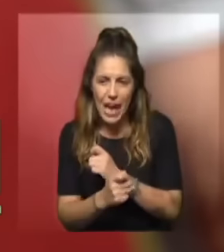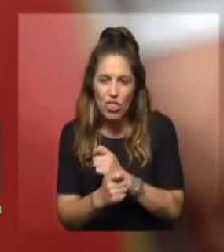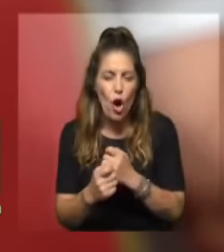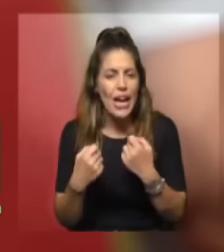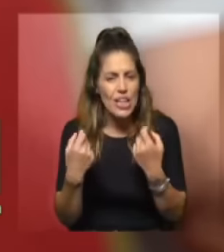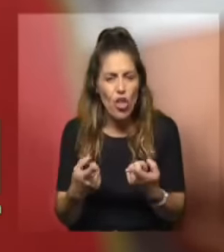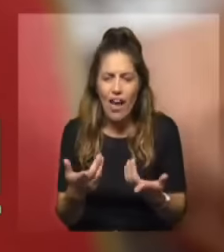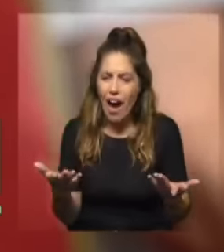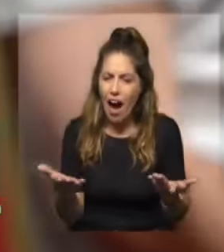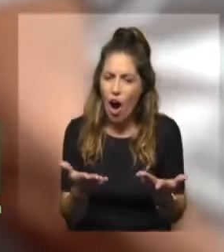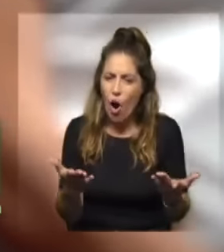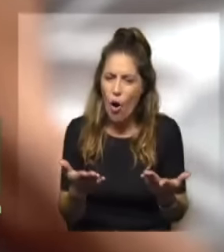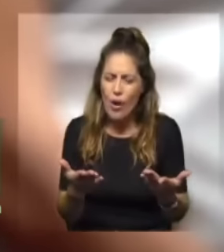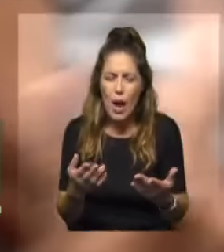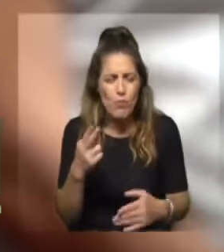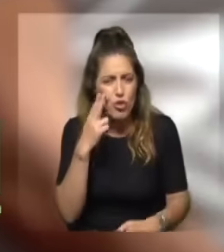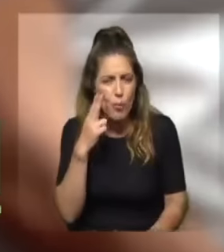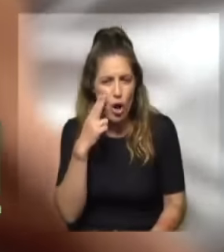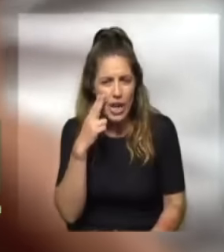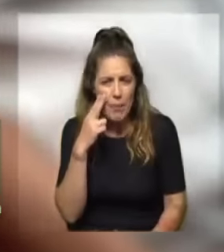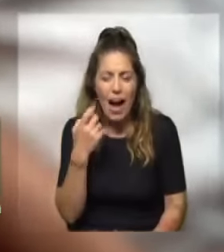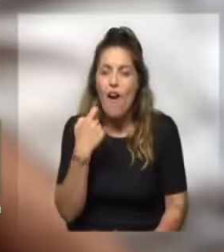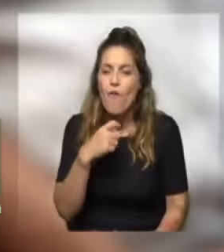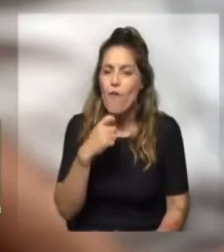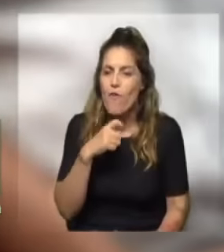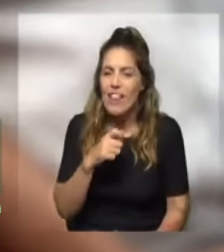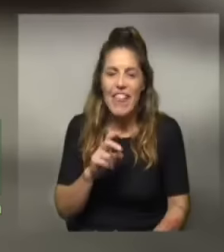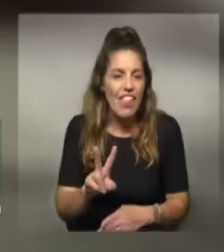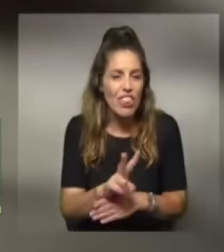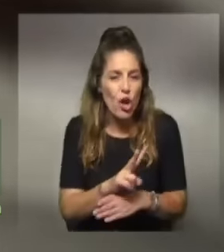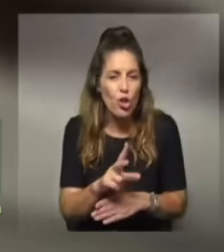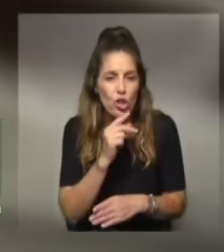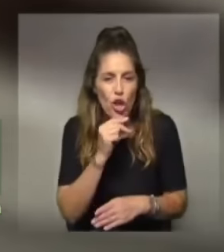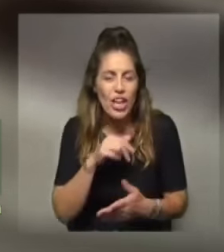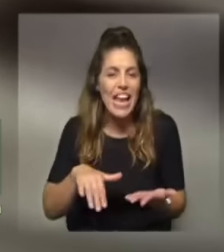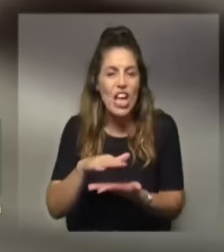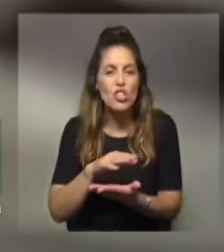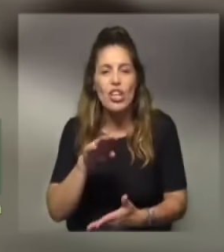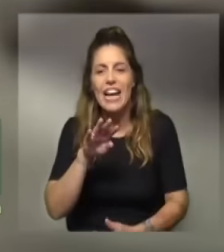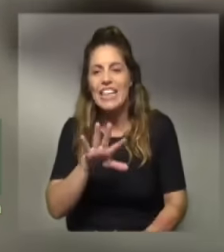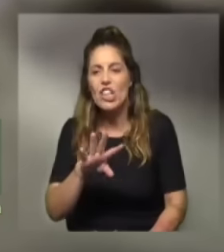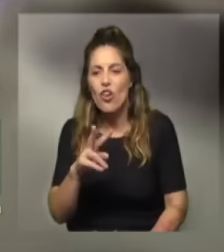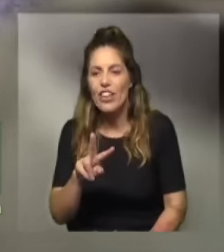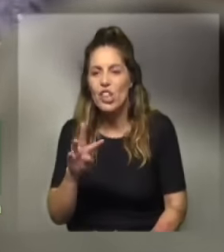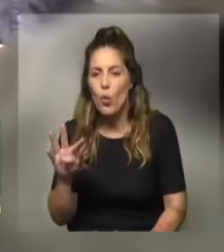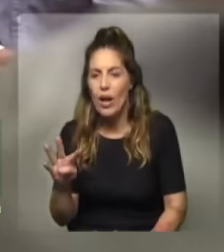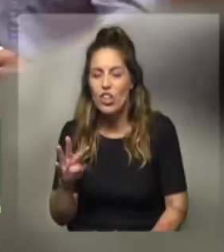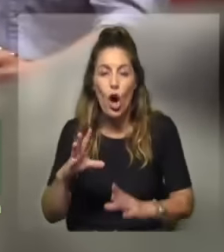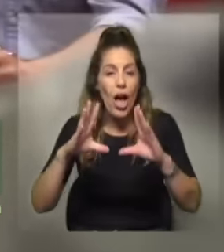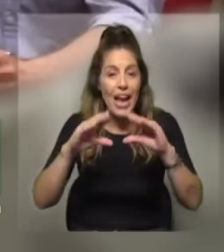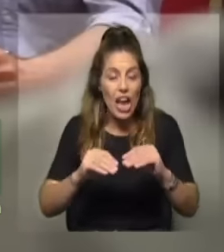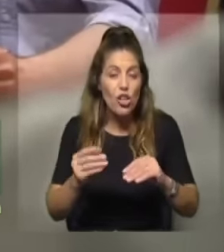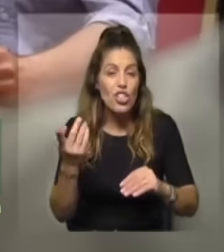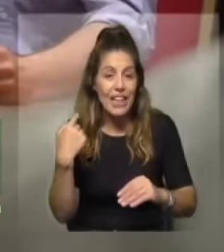generó este bastante inconveniente la falta de de patrullaje en la zona de la 524 donde en la noche teníamos un